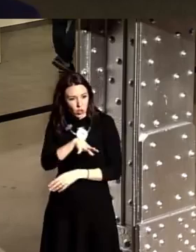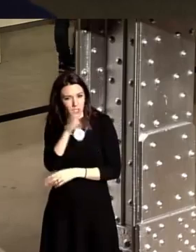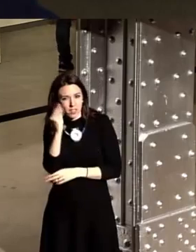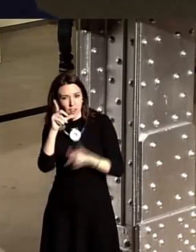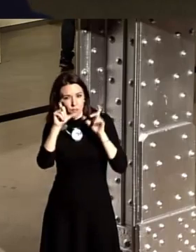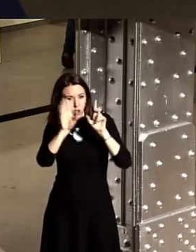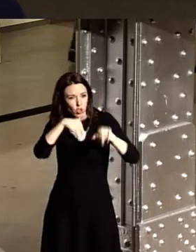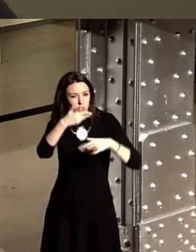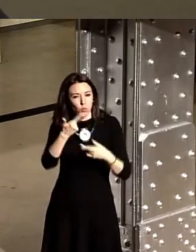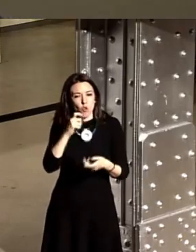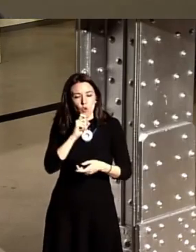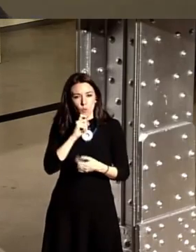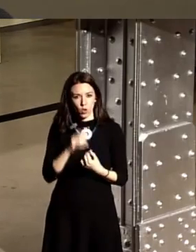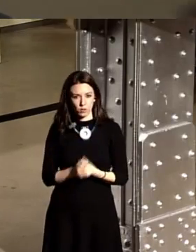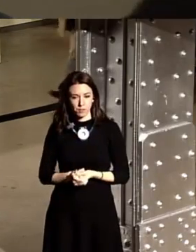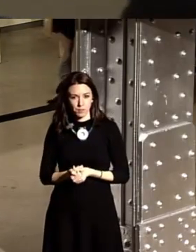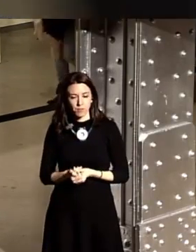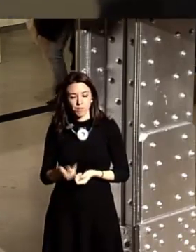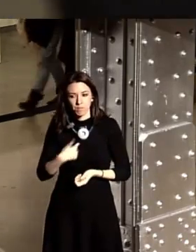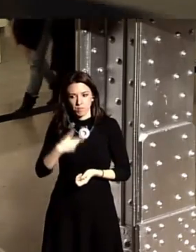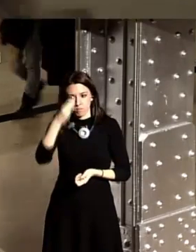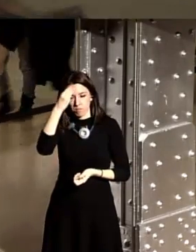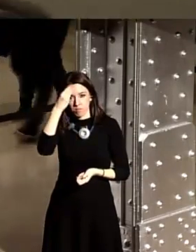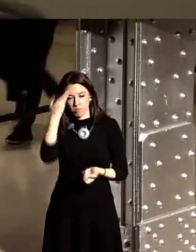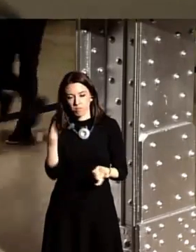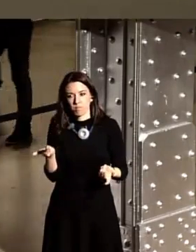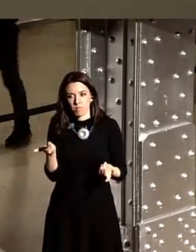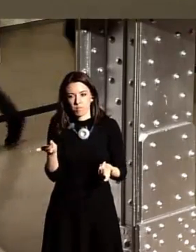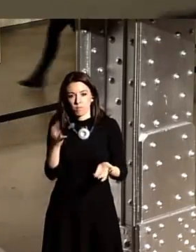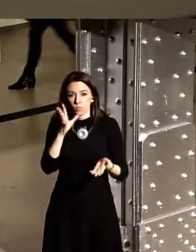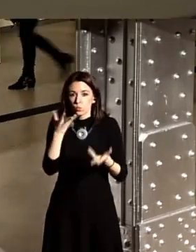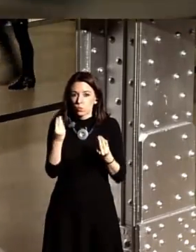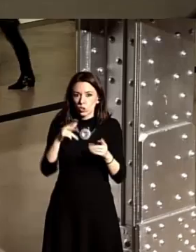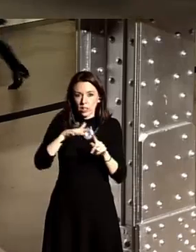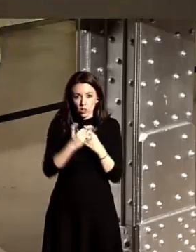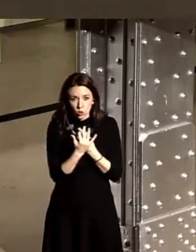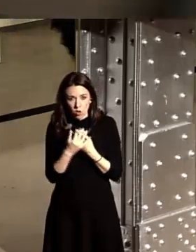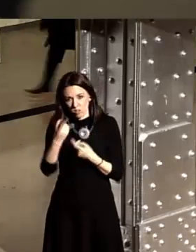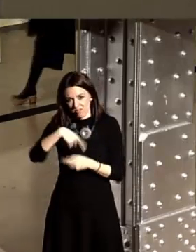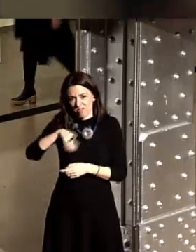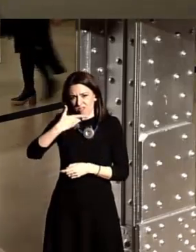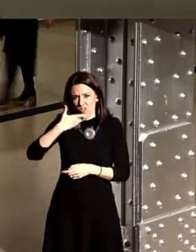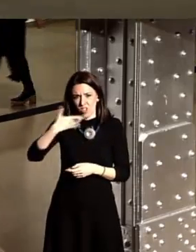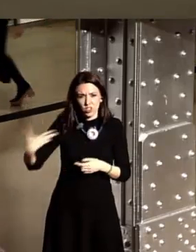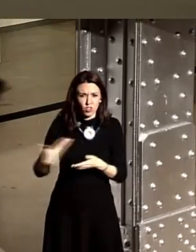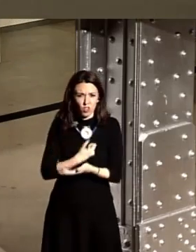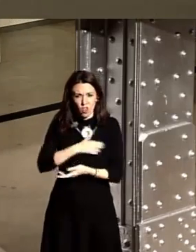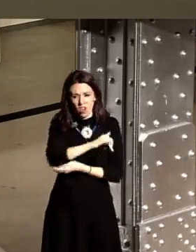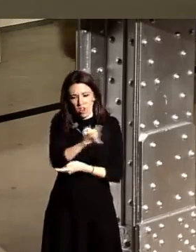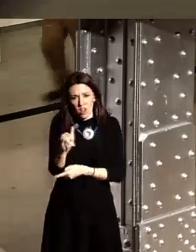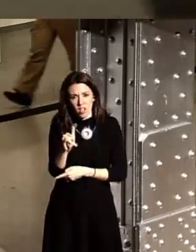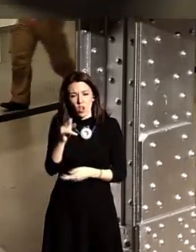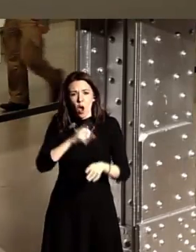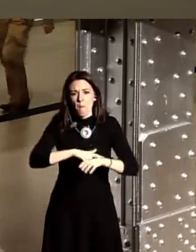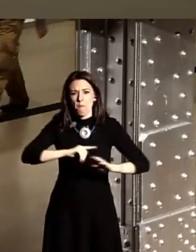fotos que estás haciendo? Yo creo que muchas de estas situaciones, los dos las conocéis, todos hemos estado allí, son